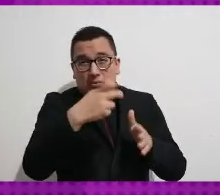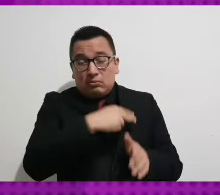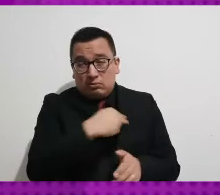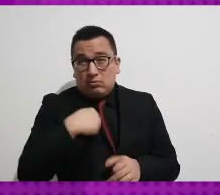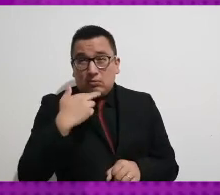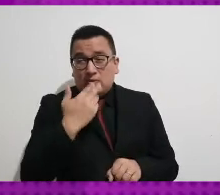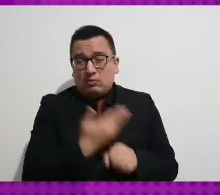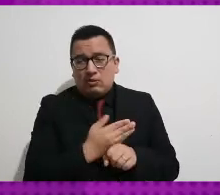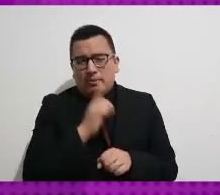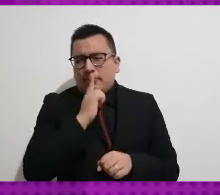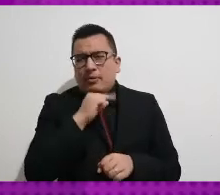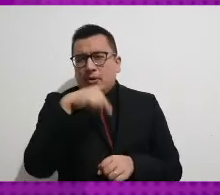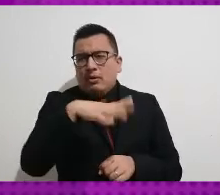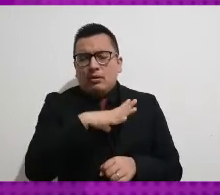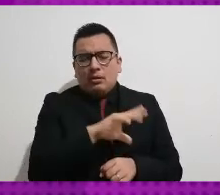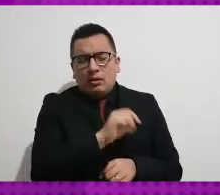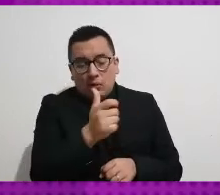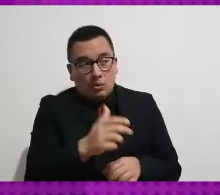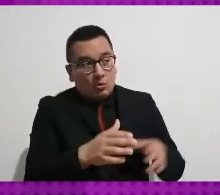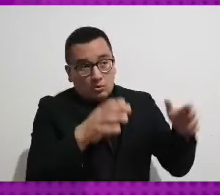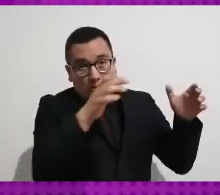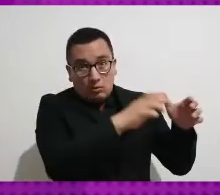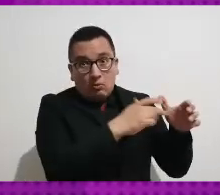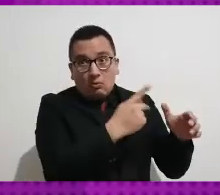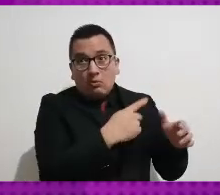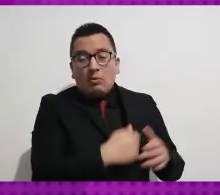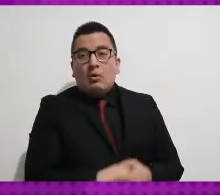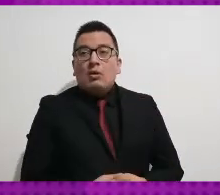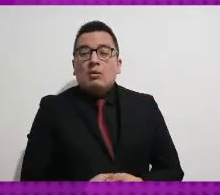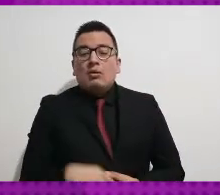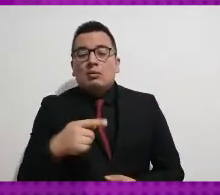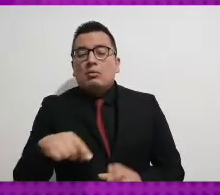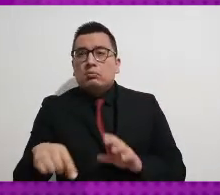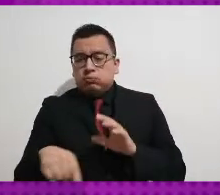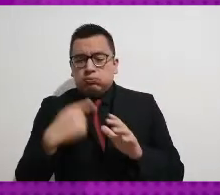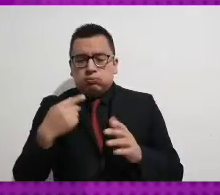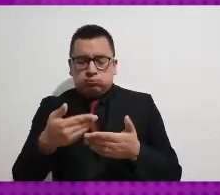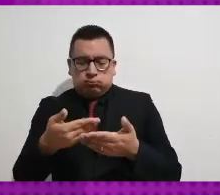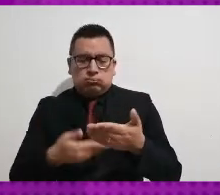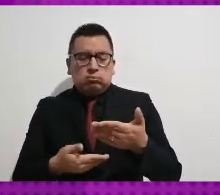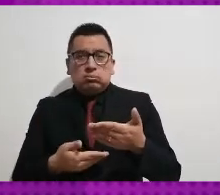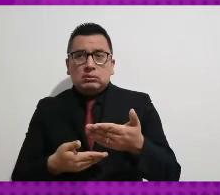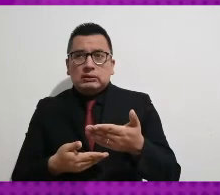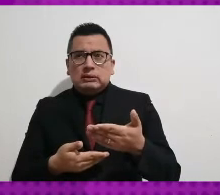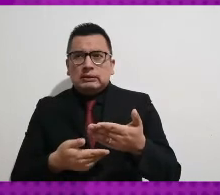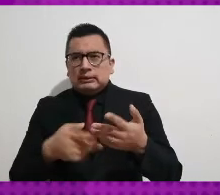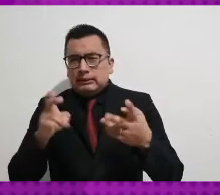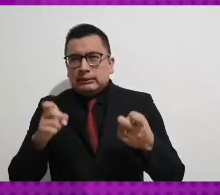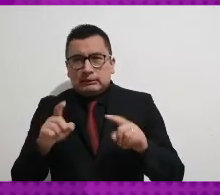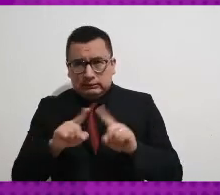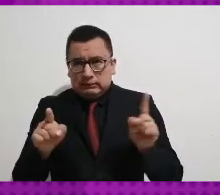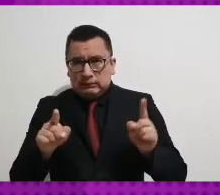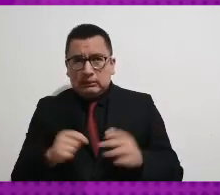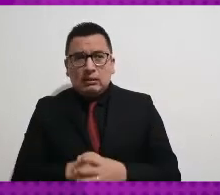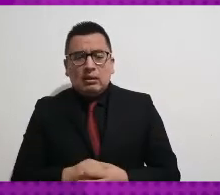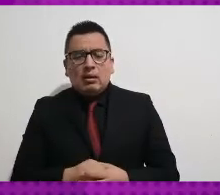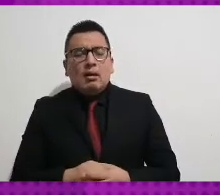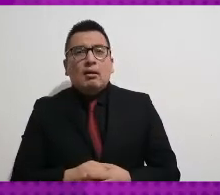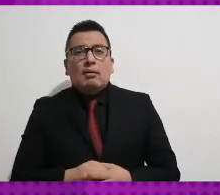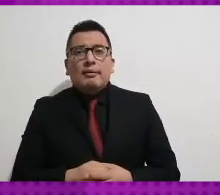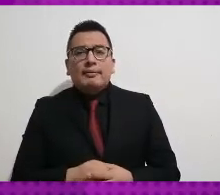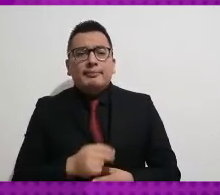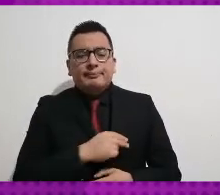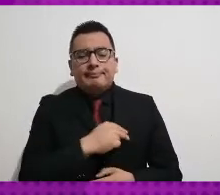Hay un área jurídica aquí en el instituto que hace el trámite correspondiente y a lo que nosotros estamos obligados, de acuerdo al lineamiento,